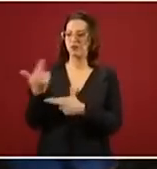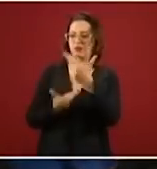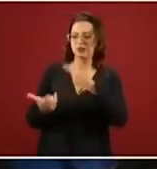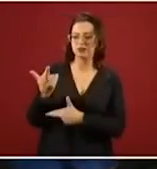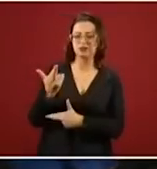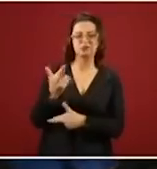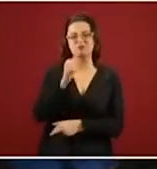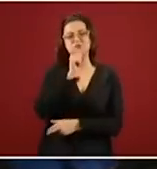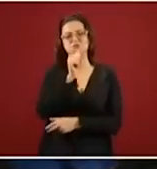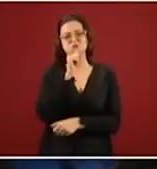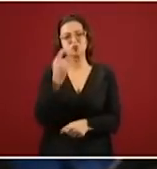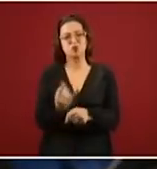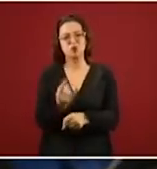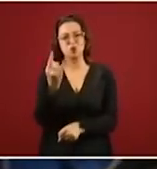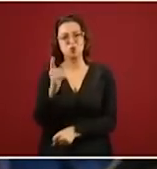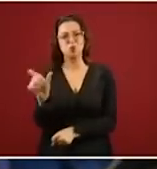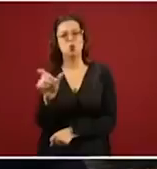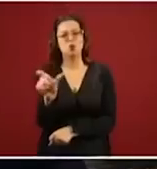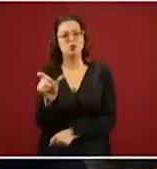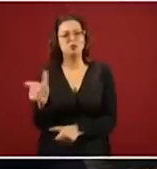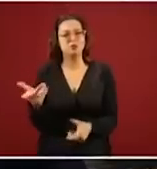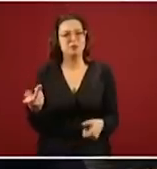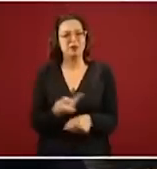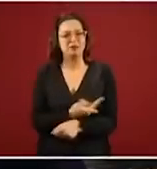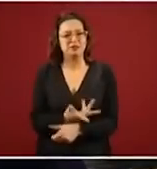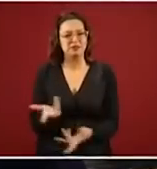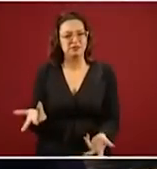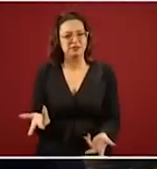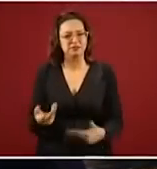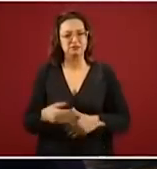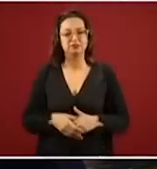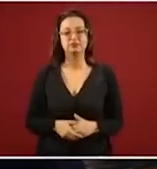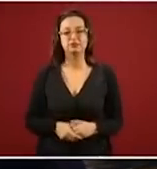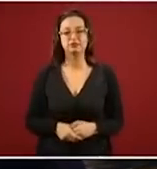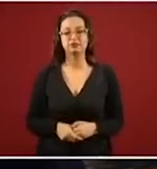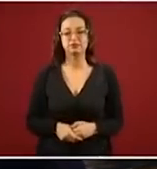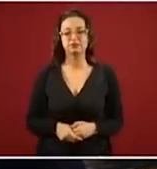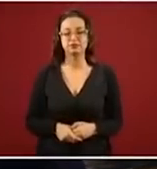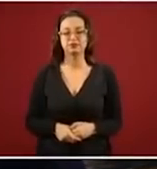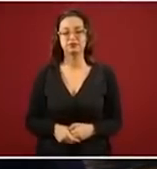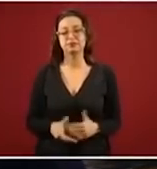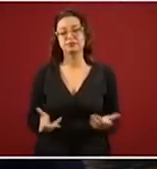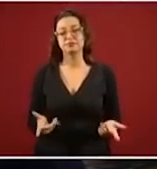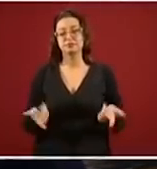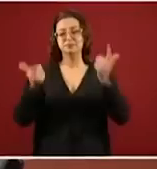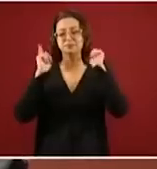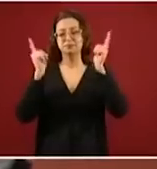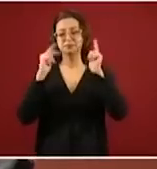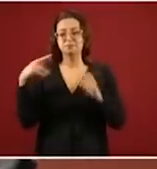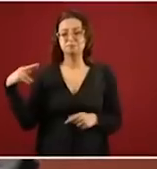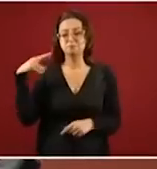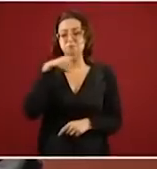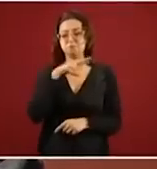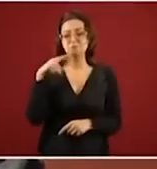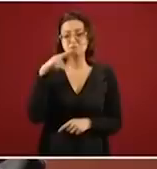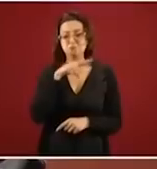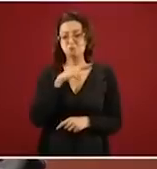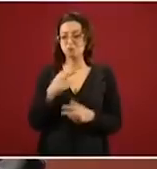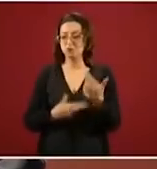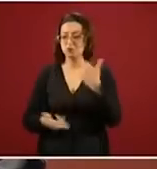que esas familias a sus comunidades pues lo más pronto que se pueda buscando